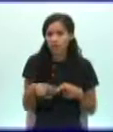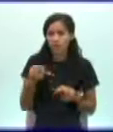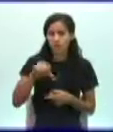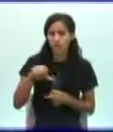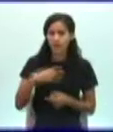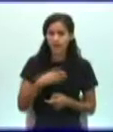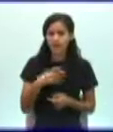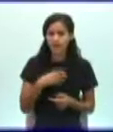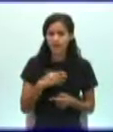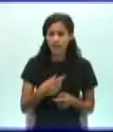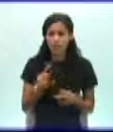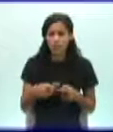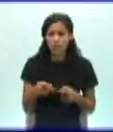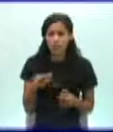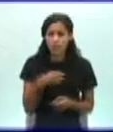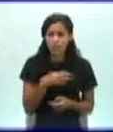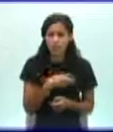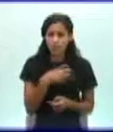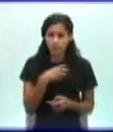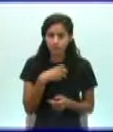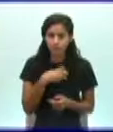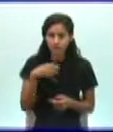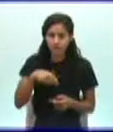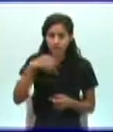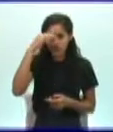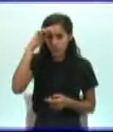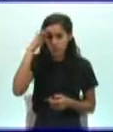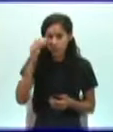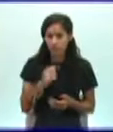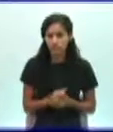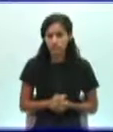el gangsterismo prevalecientes en el país.